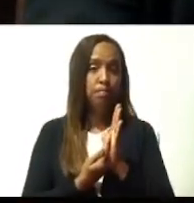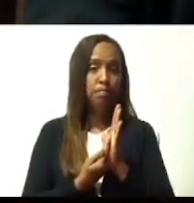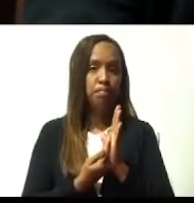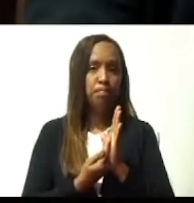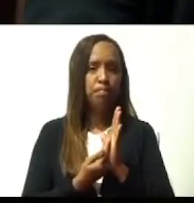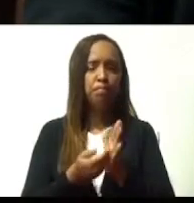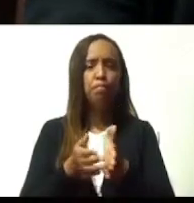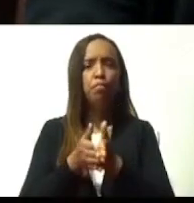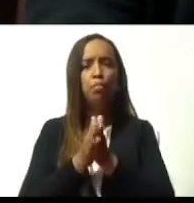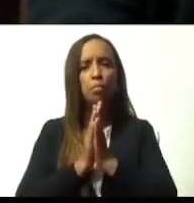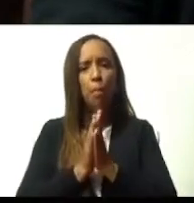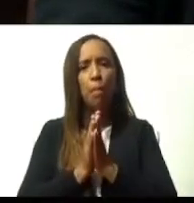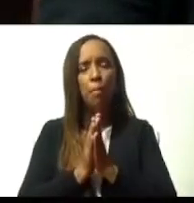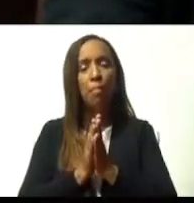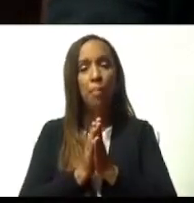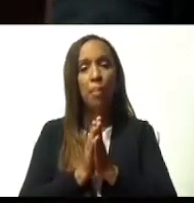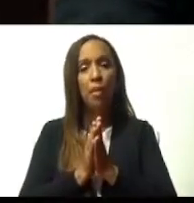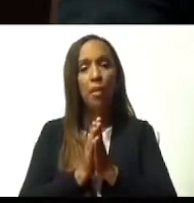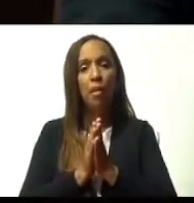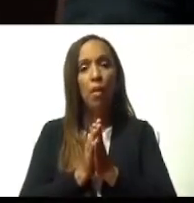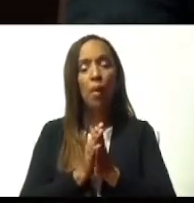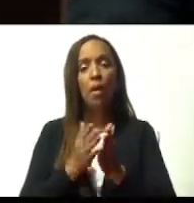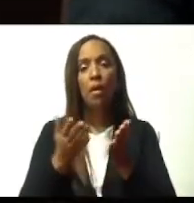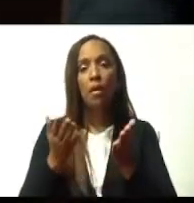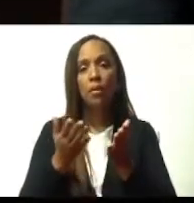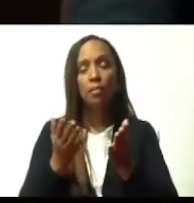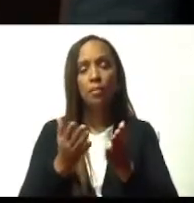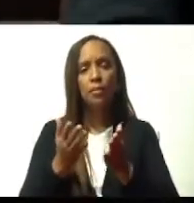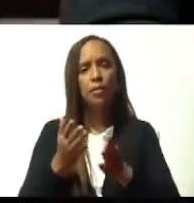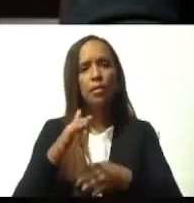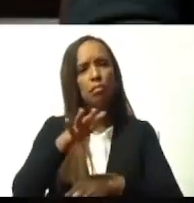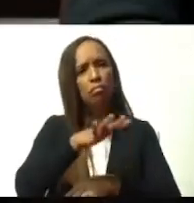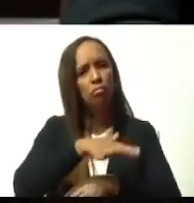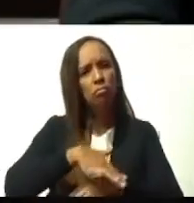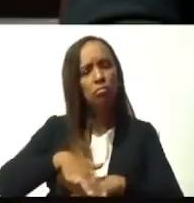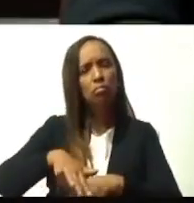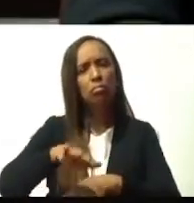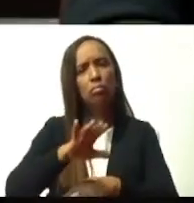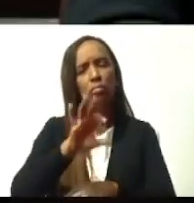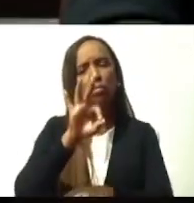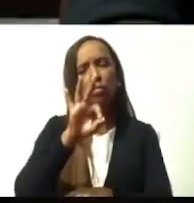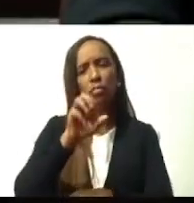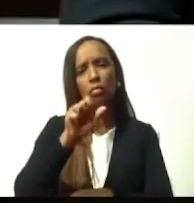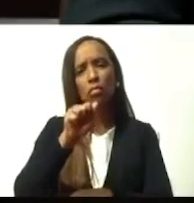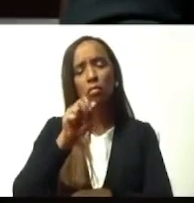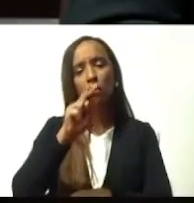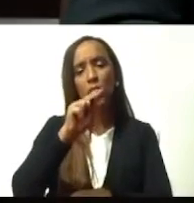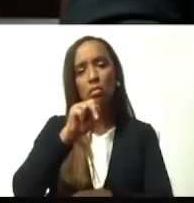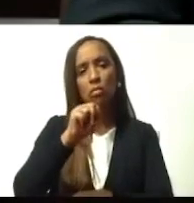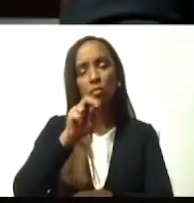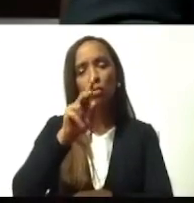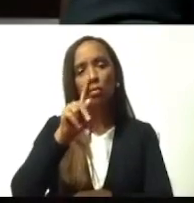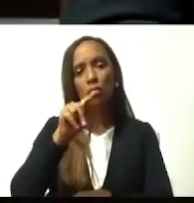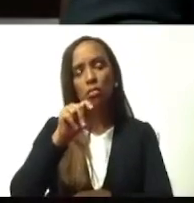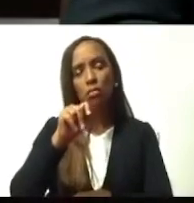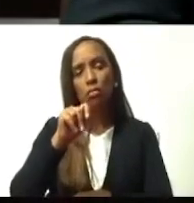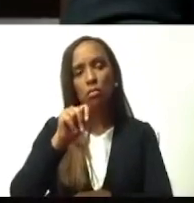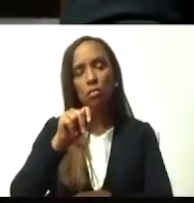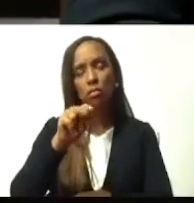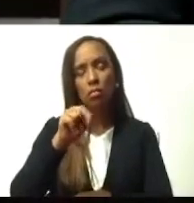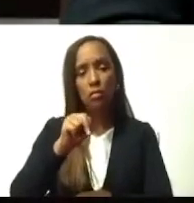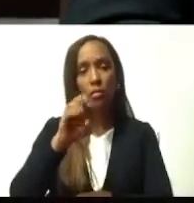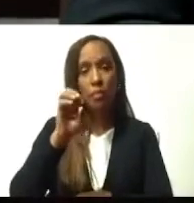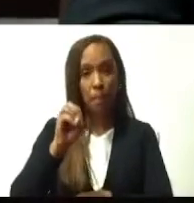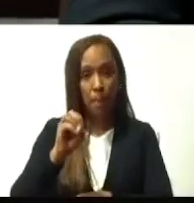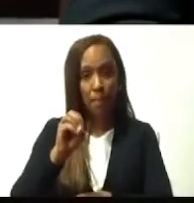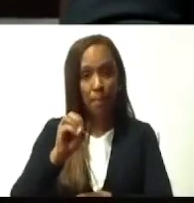Cotuí, Villa La Mata y Cevicos. Un centro comunitario porque en el marco de